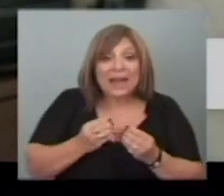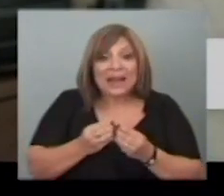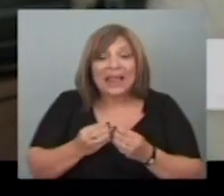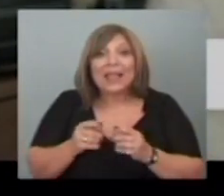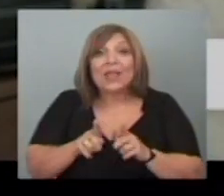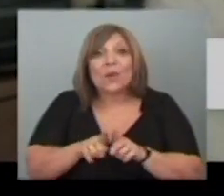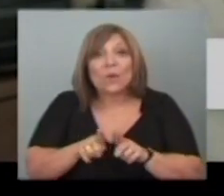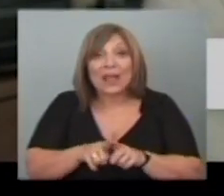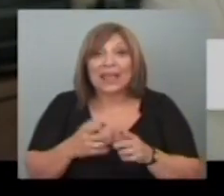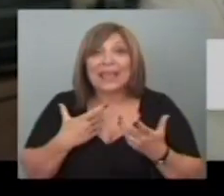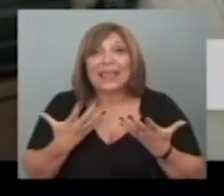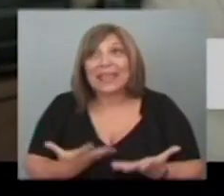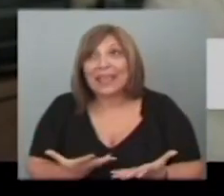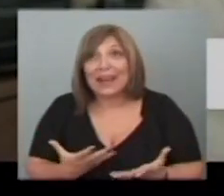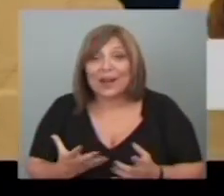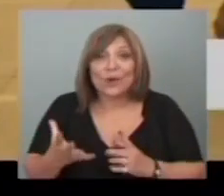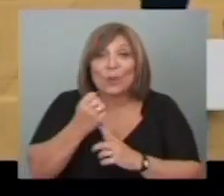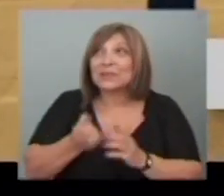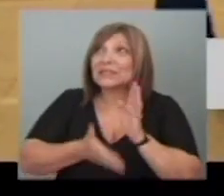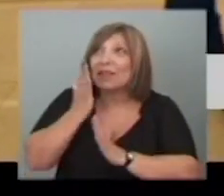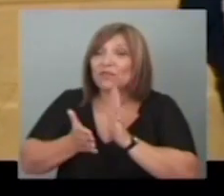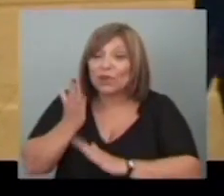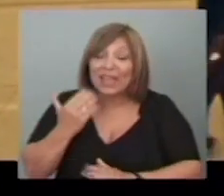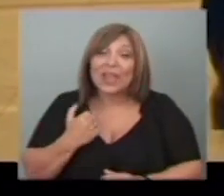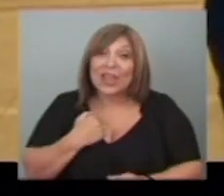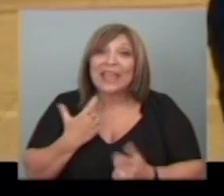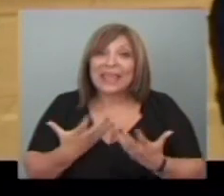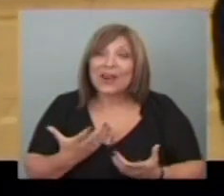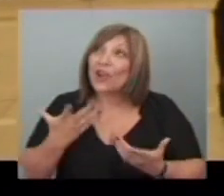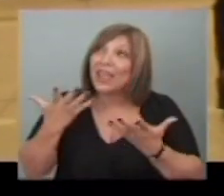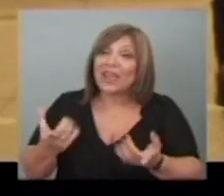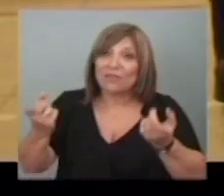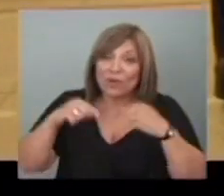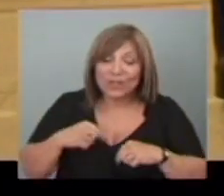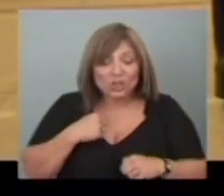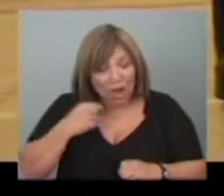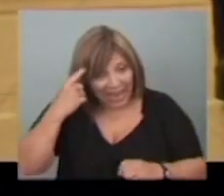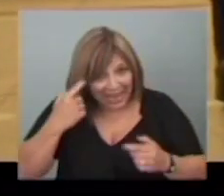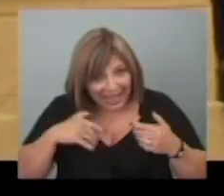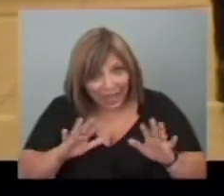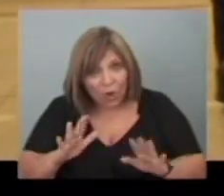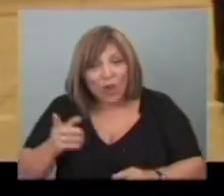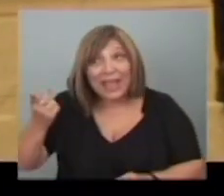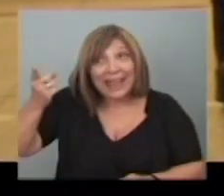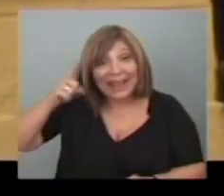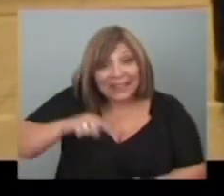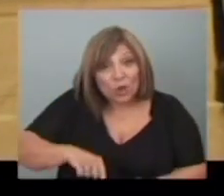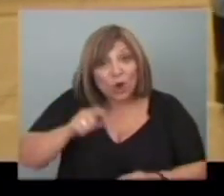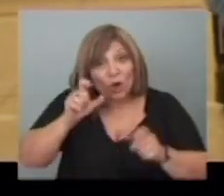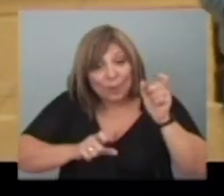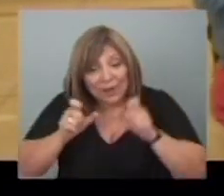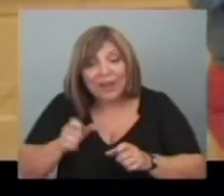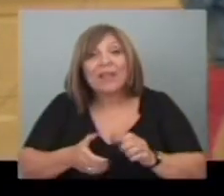recuperar parte de la gente que se fue. Yo creo que el retorno de la gente va